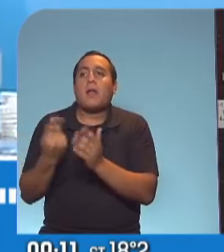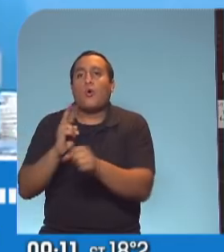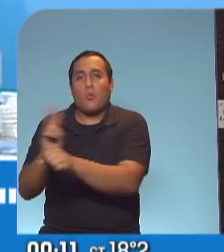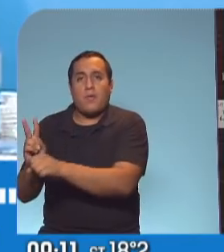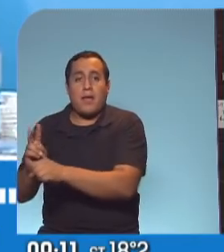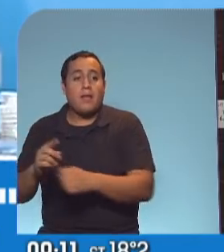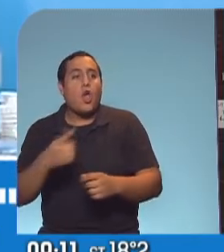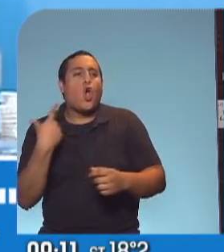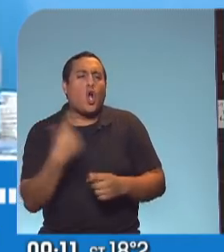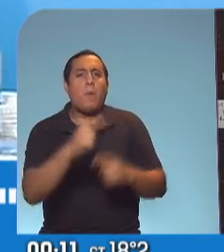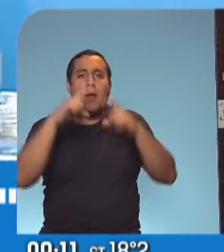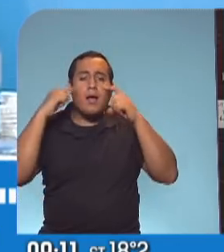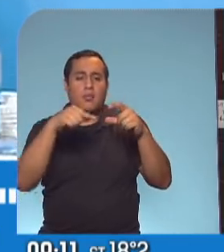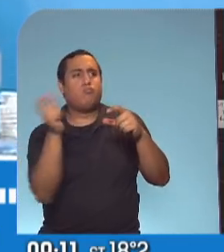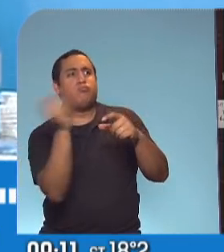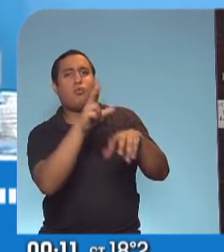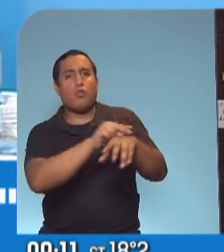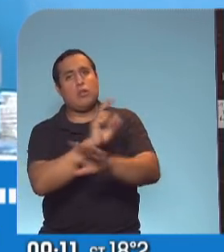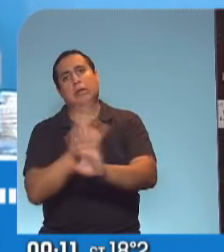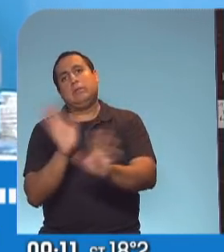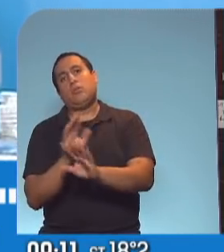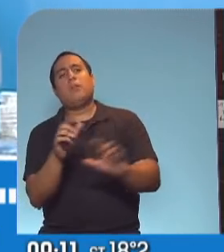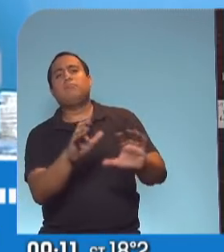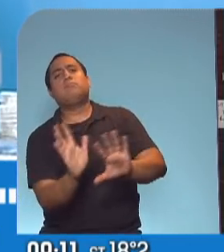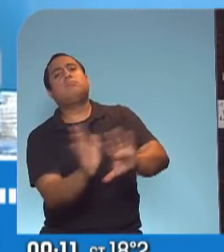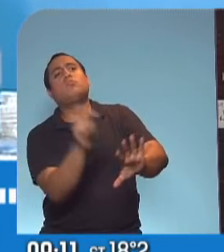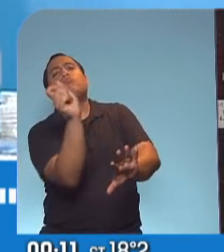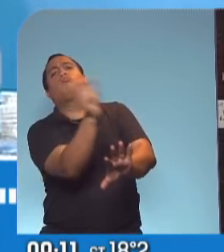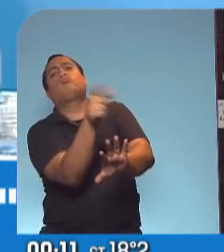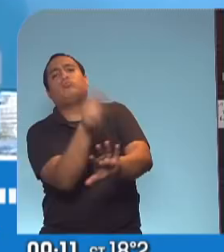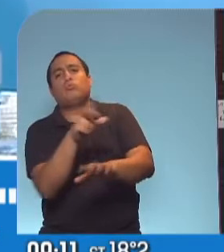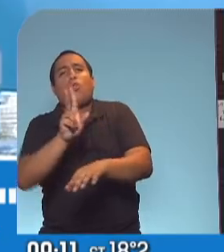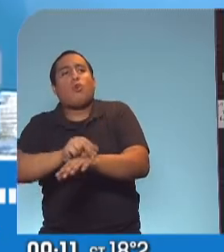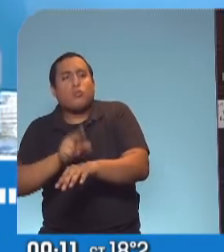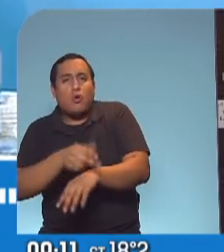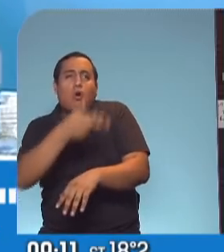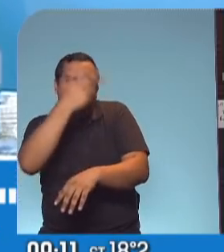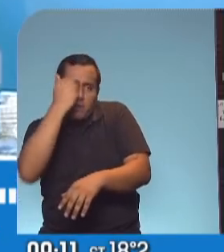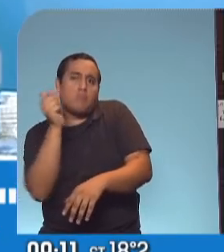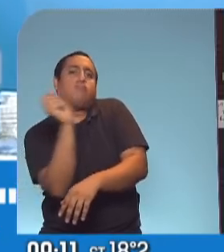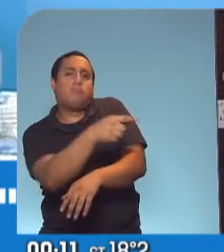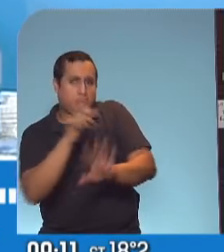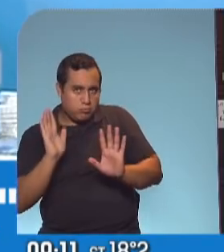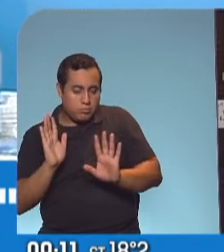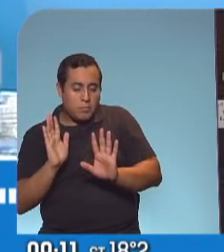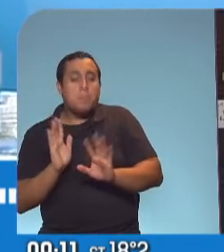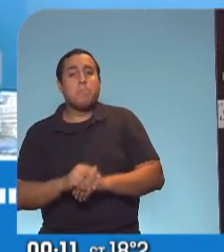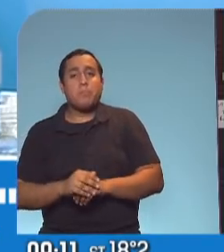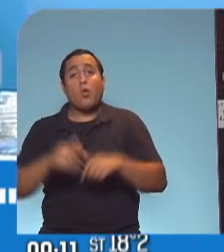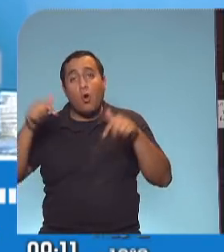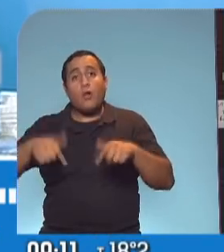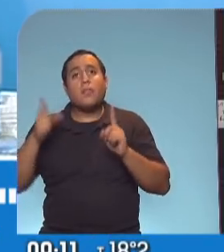tener que utilizar el equipo de protección personal que debe ser reservado para el equipo de salud. Hoy también tenemos